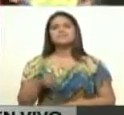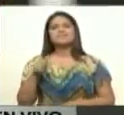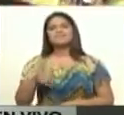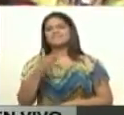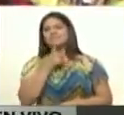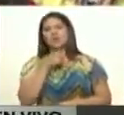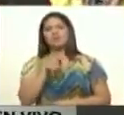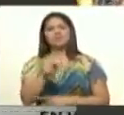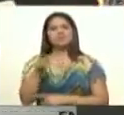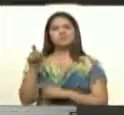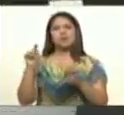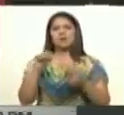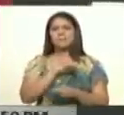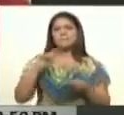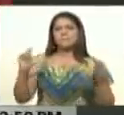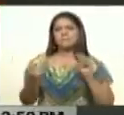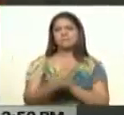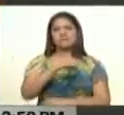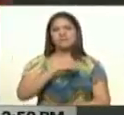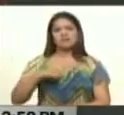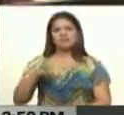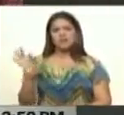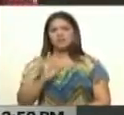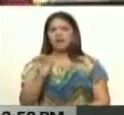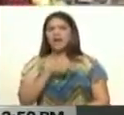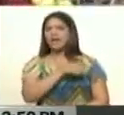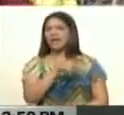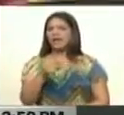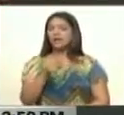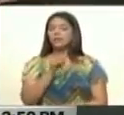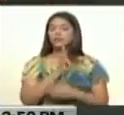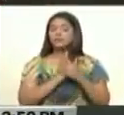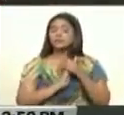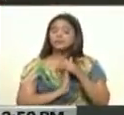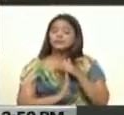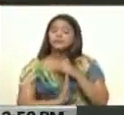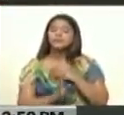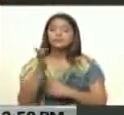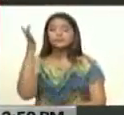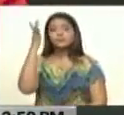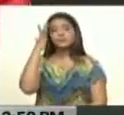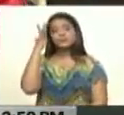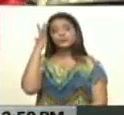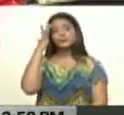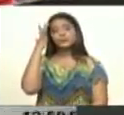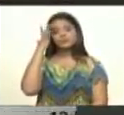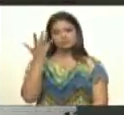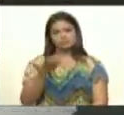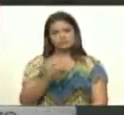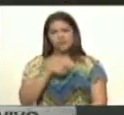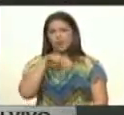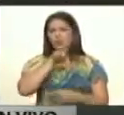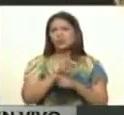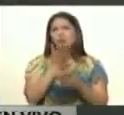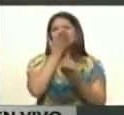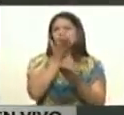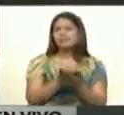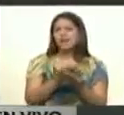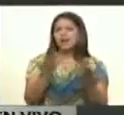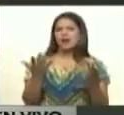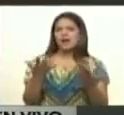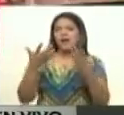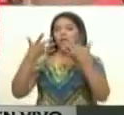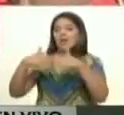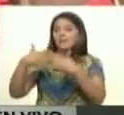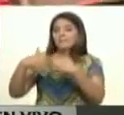haber privatización, que ellos son corderitos y ellos nada más plantean la separación